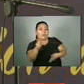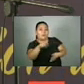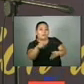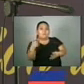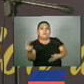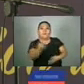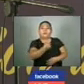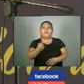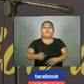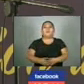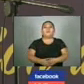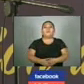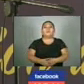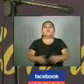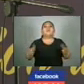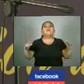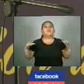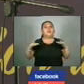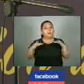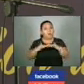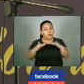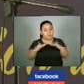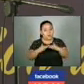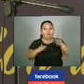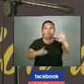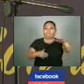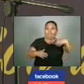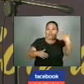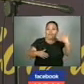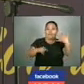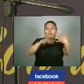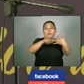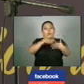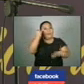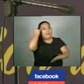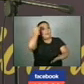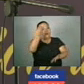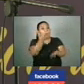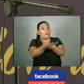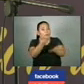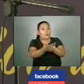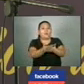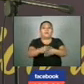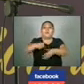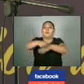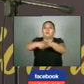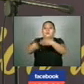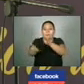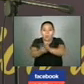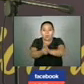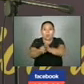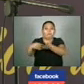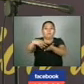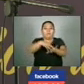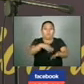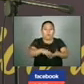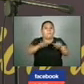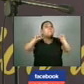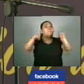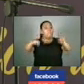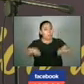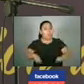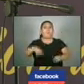ciudadanas. Y además, una quinta, que es la iniciativa legislativa popular. O sea, que el ciudadano tenga